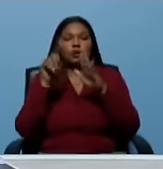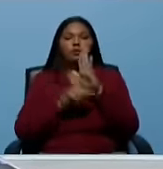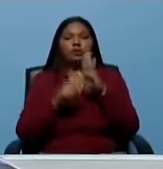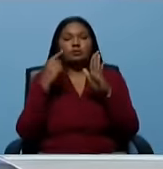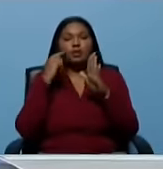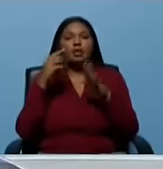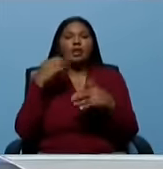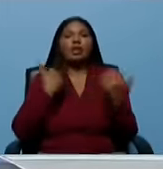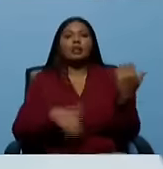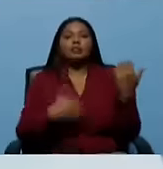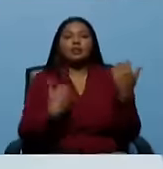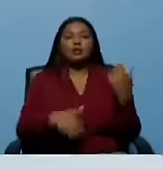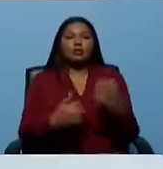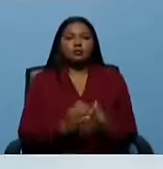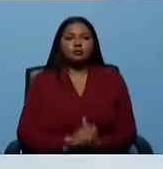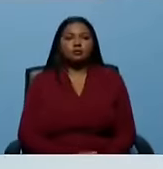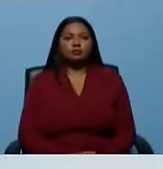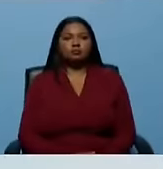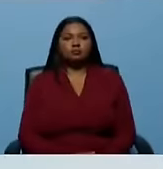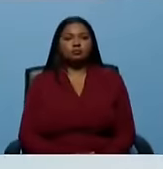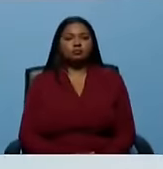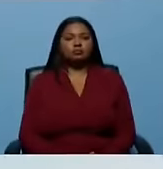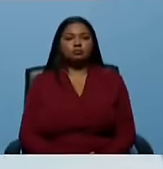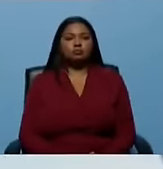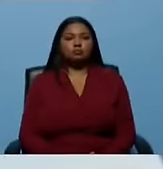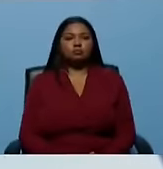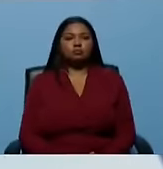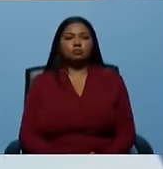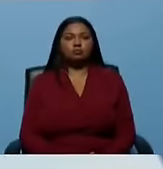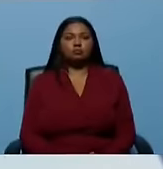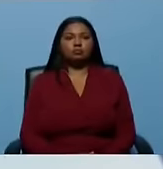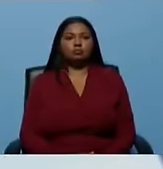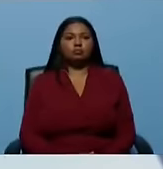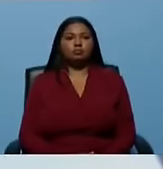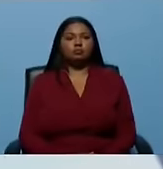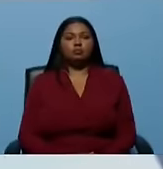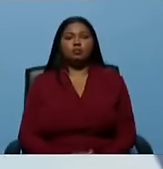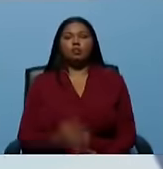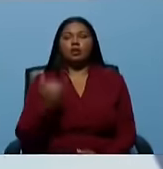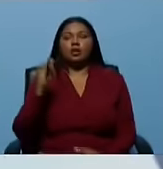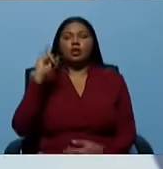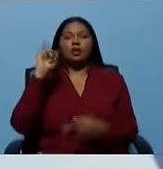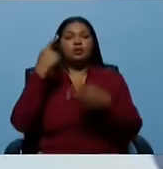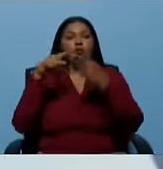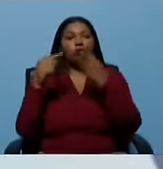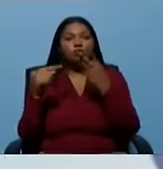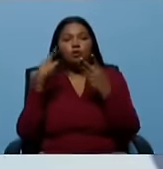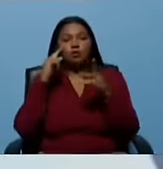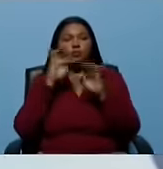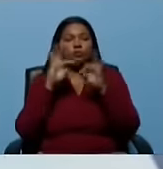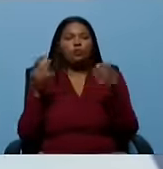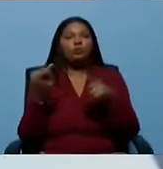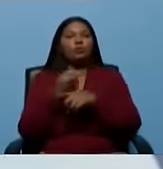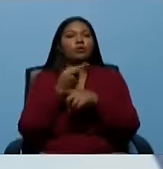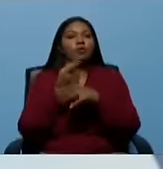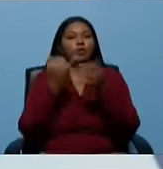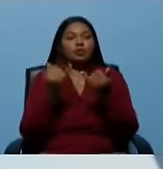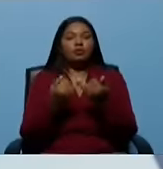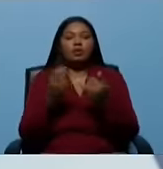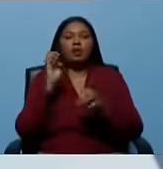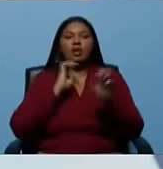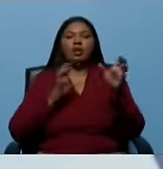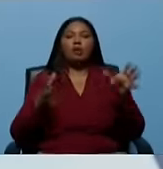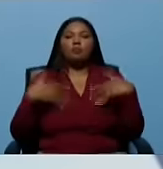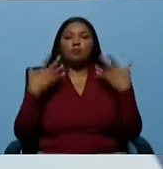Argentina hay una especie de creación ahora del grupo de Lima no se Ah ahora hay otr ot bueno son los mismos gobiernos mismo musu con